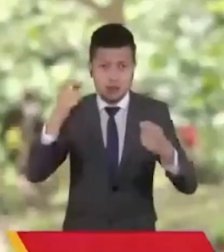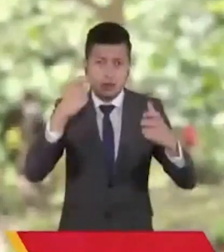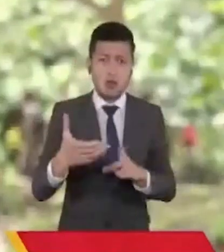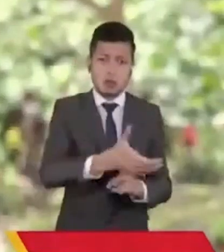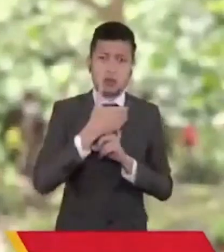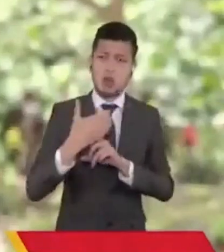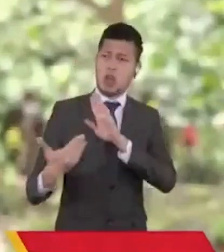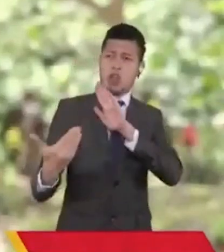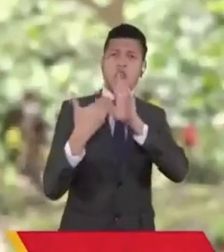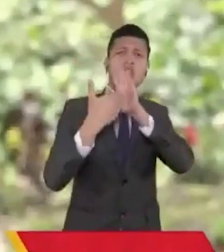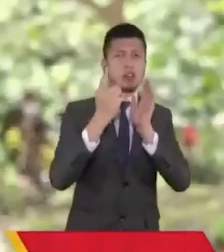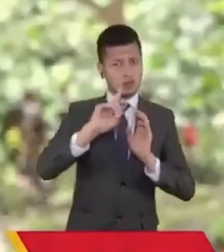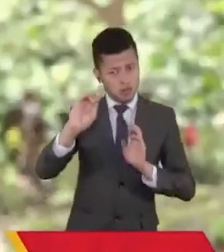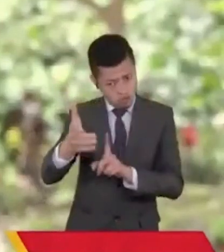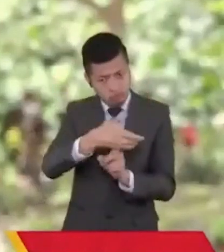que los agreda,